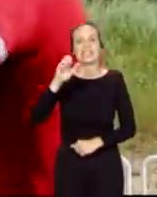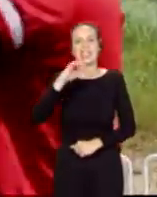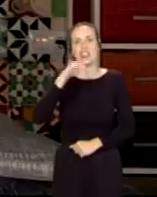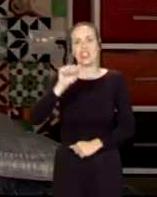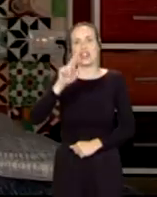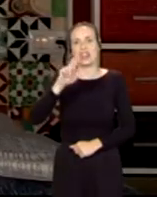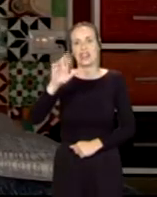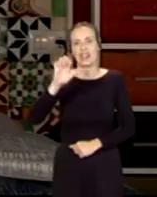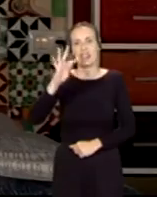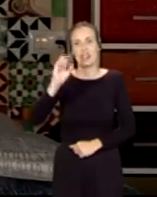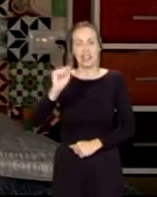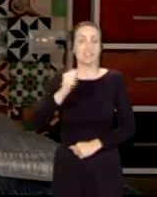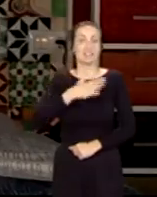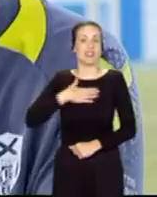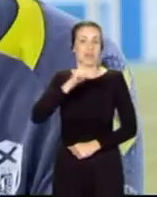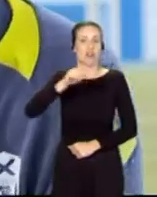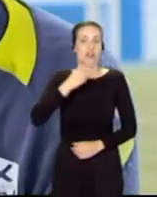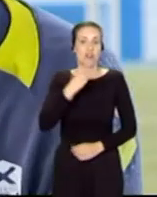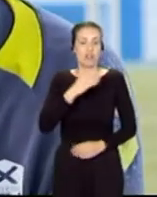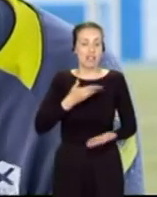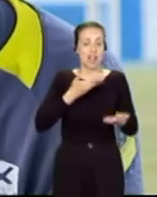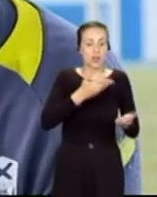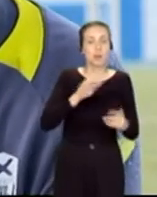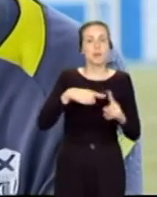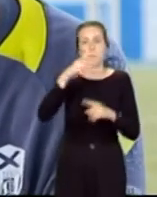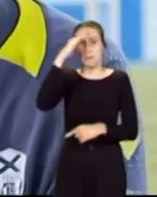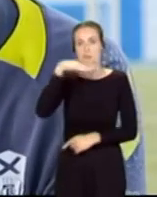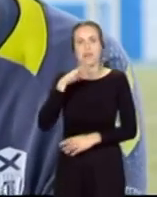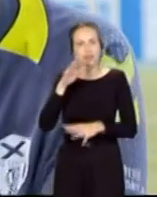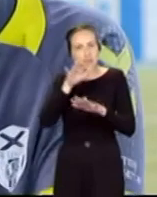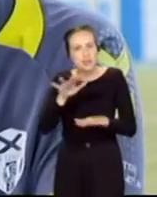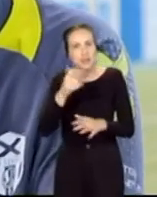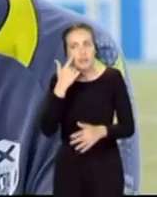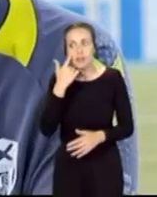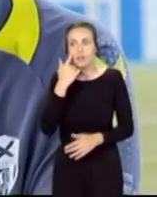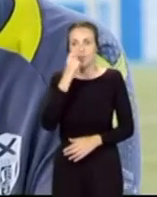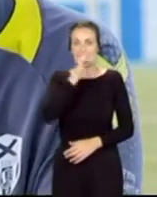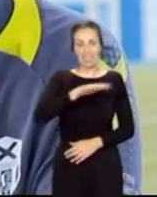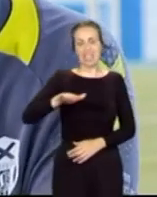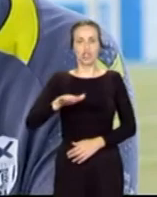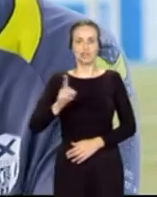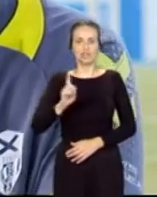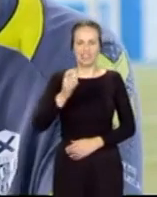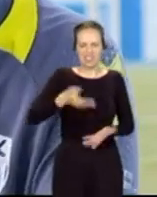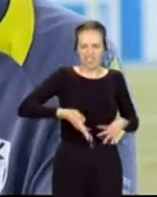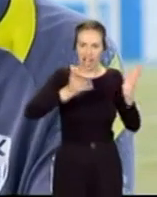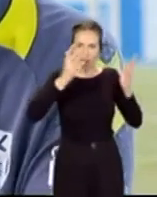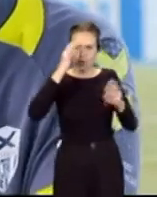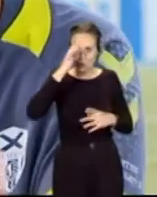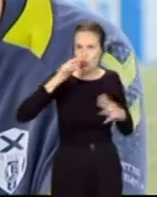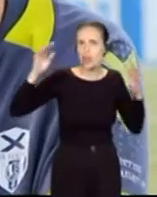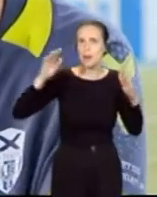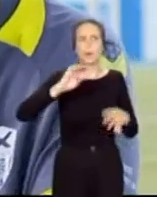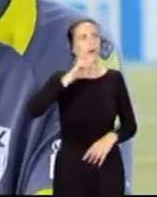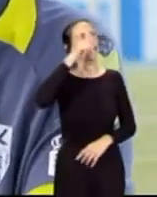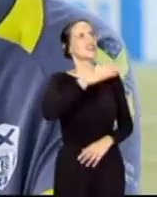y convencer a los padres. No son niños, son pequeños, déjalos ser pequeños, déjales soñar, déjales hoy ser doctores,